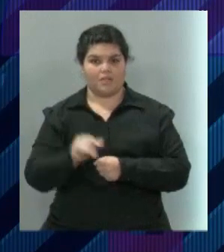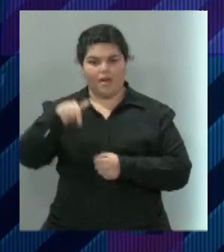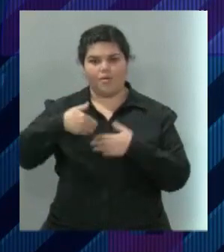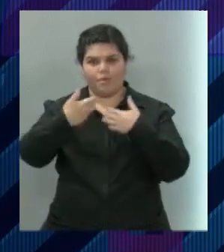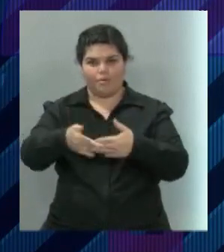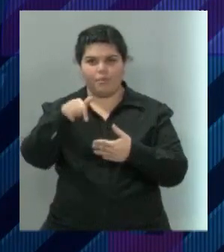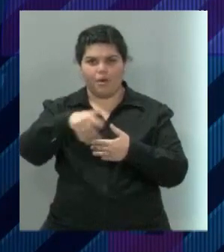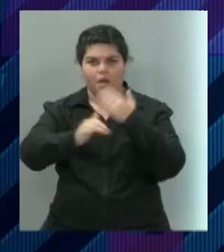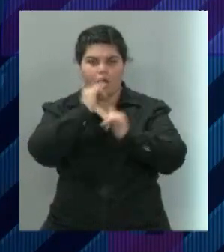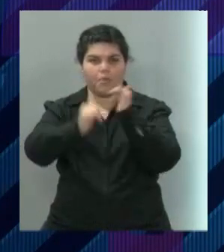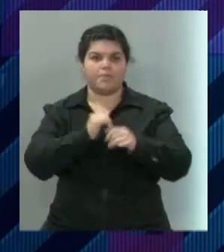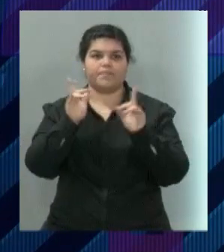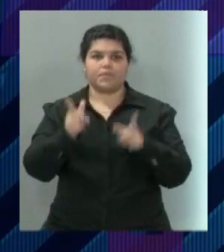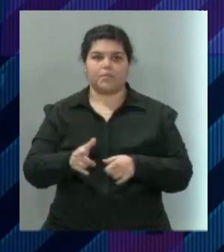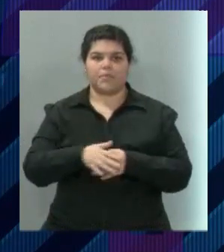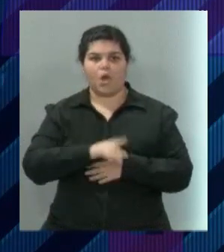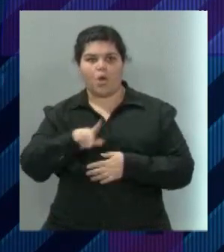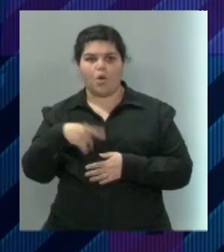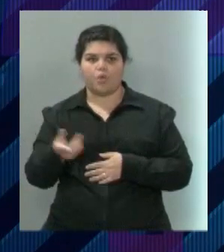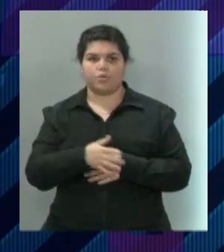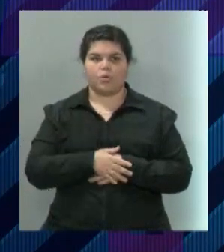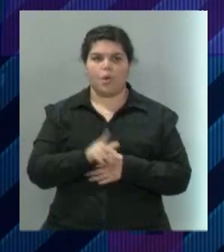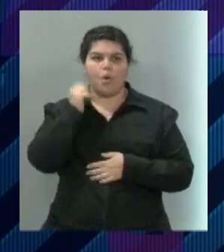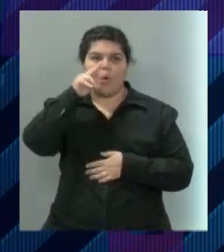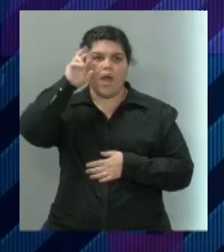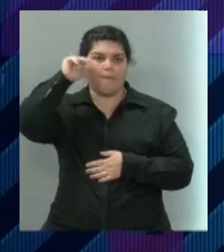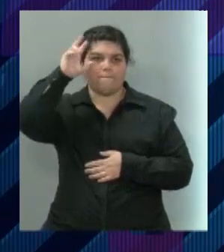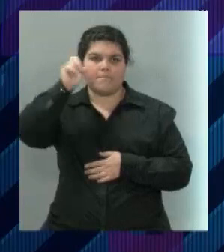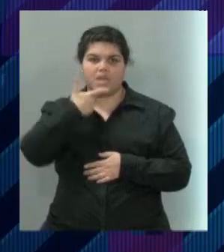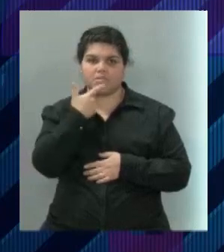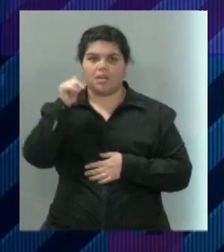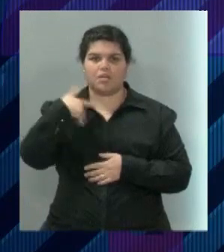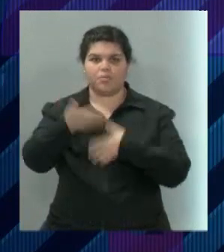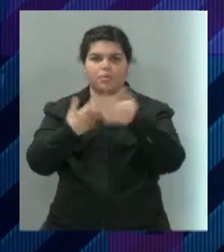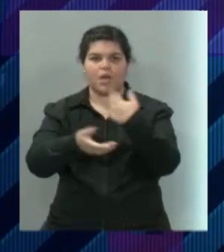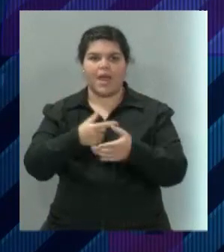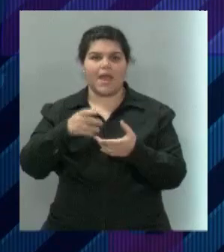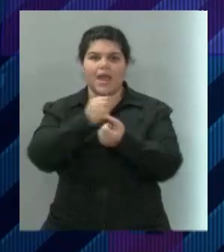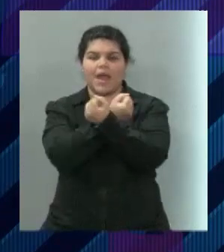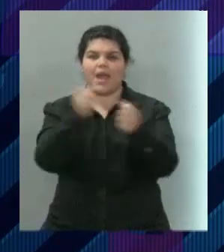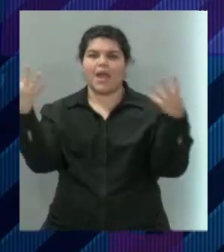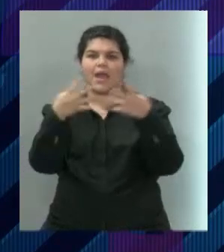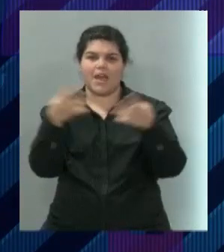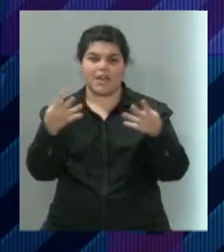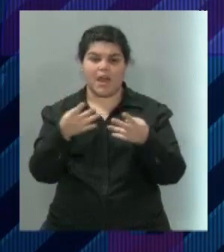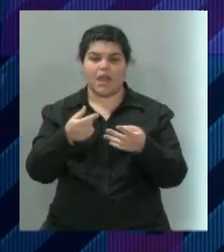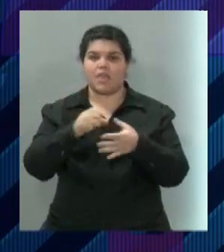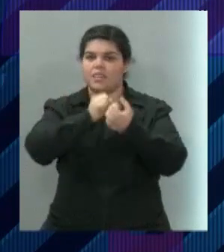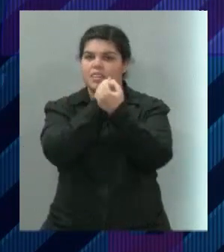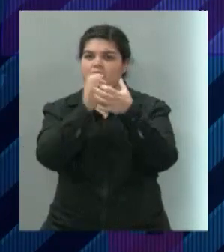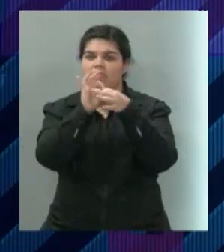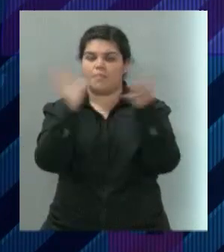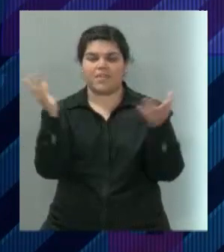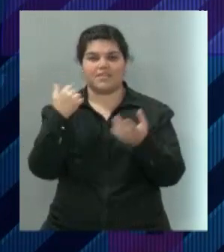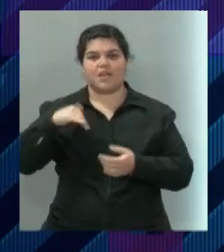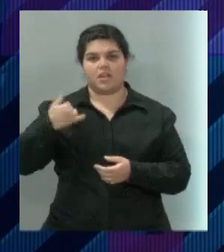bloque. Martín Güemes, un militar y político argentino que cumplió una destacada actuación en la Guerra de la Independencia de la Argentina, que libró una constante